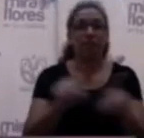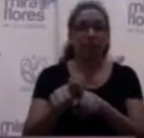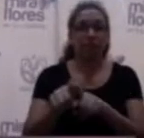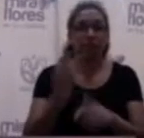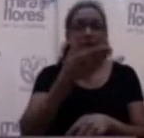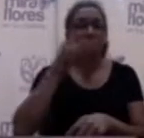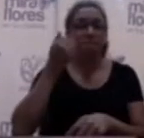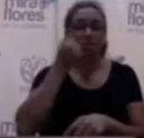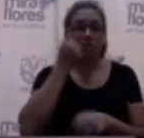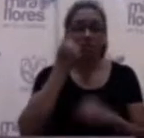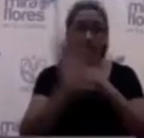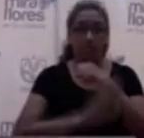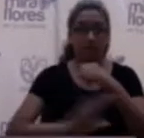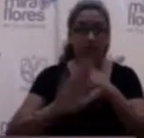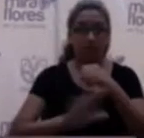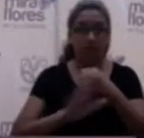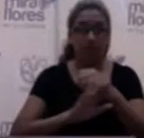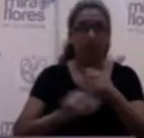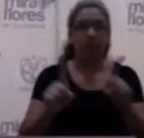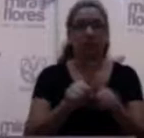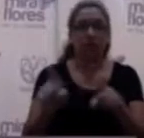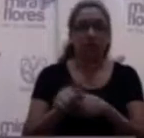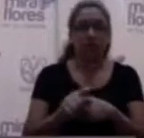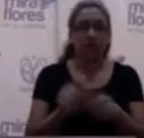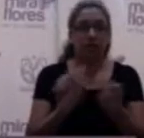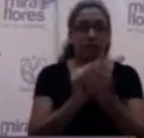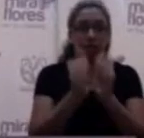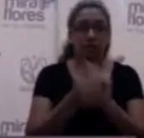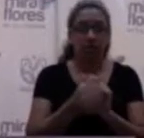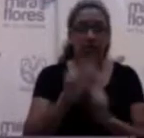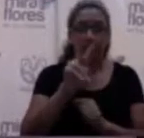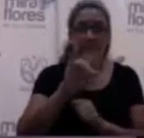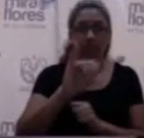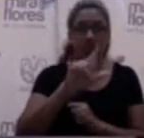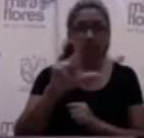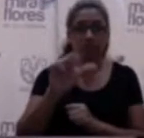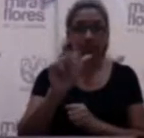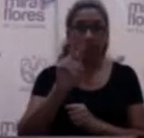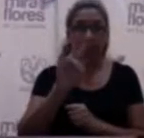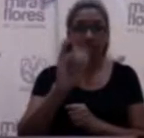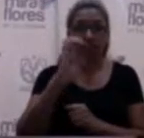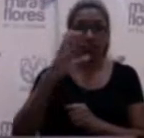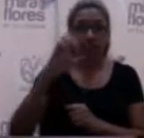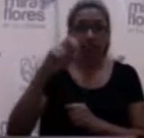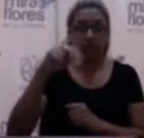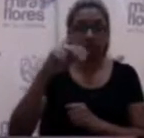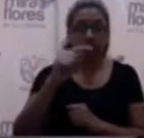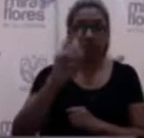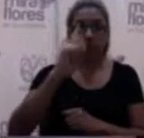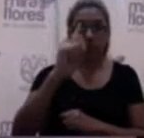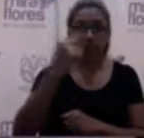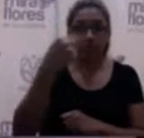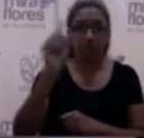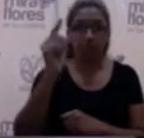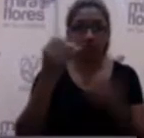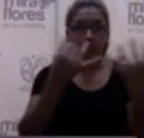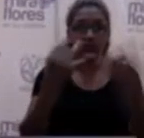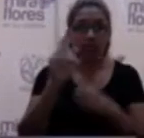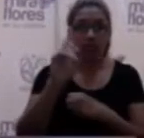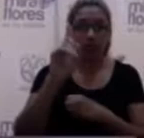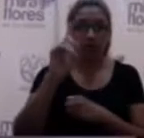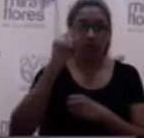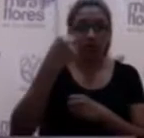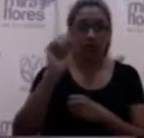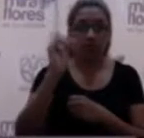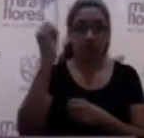Seguidamente tenemos mejoramiento básico de los parques Baden-Powell, Miranda, Solari, Mato de Turner, Villalobos, Villavicencio, por 1.200.000 nuevos soles. Como les